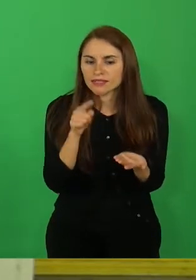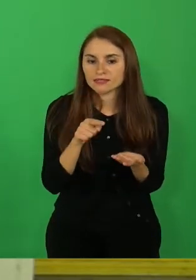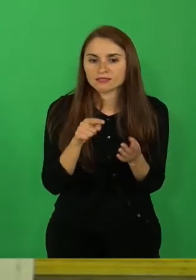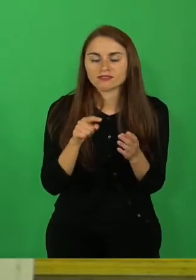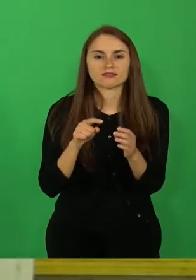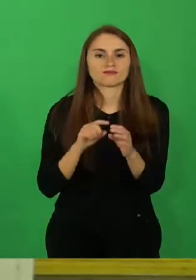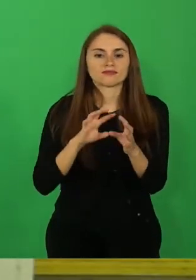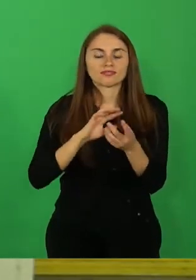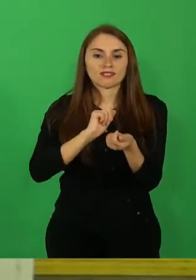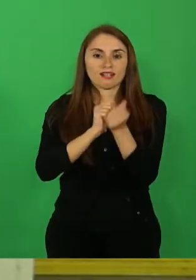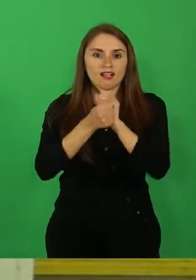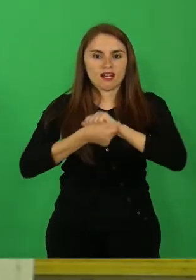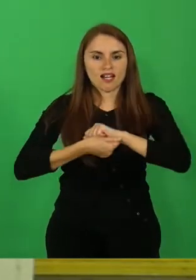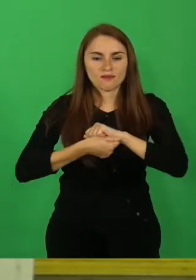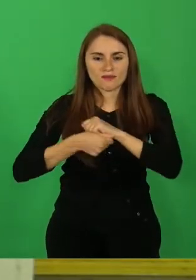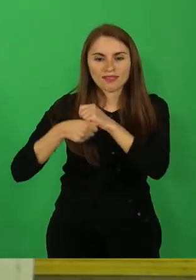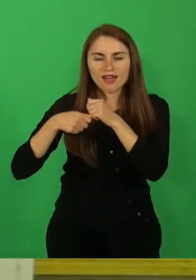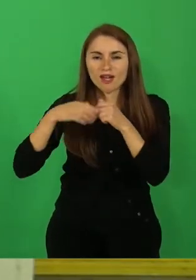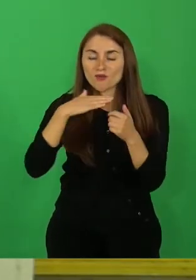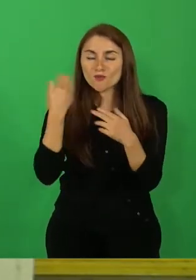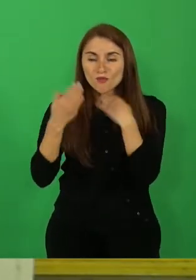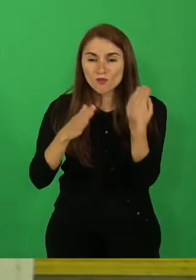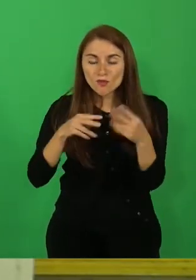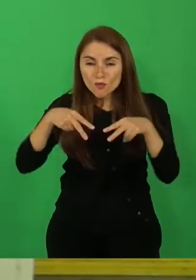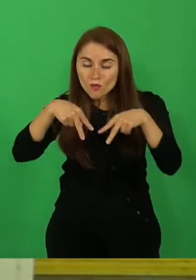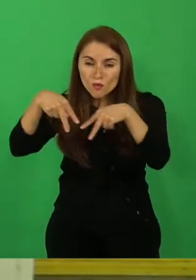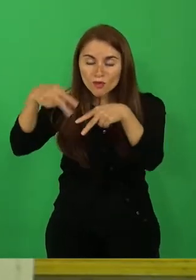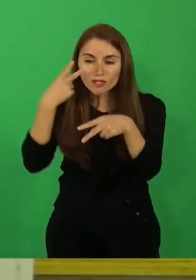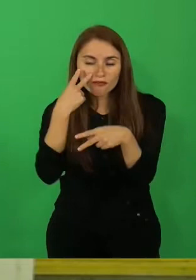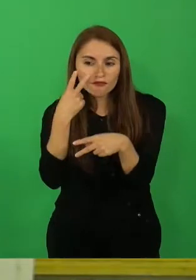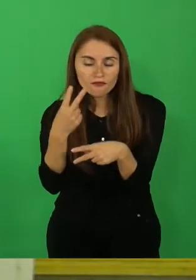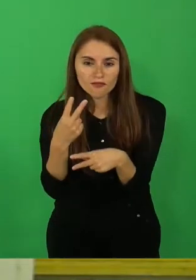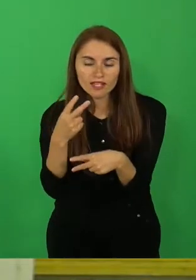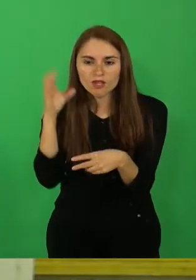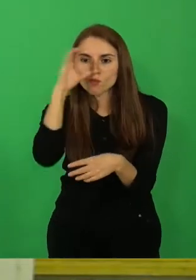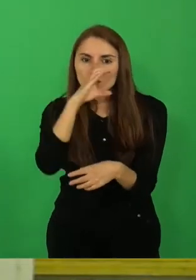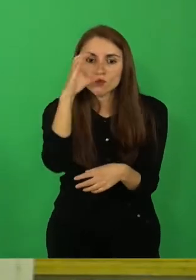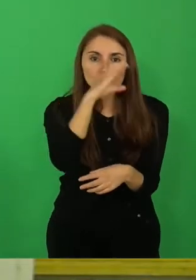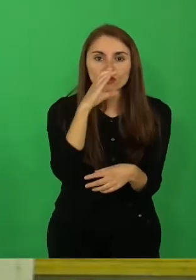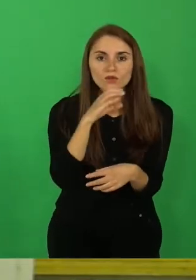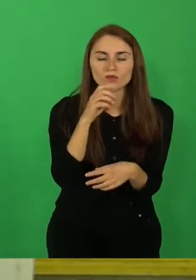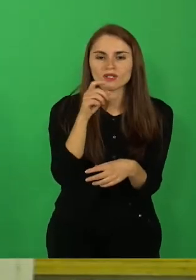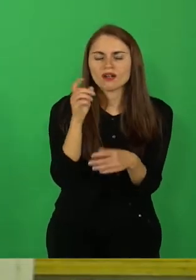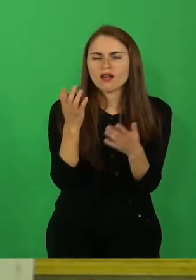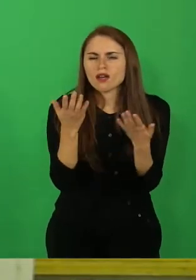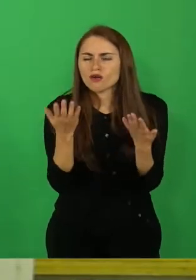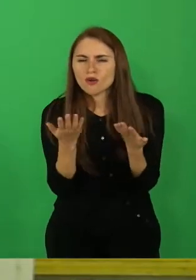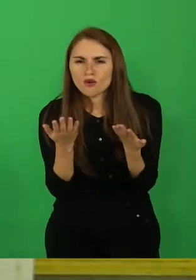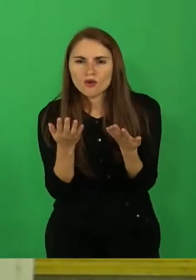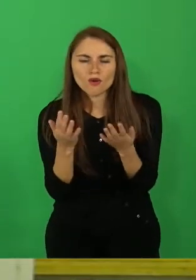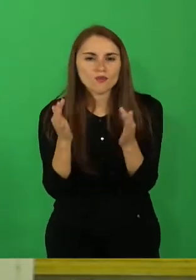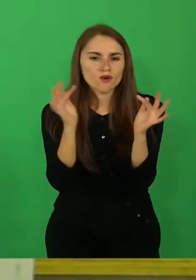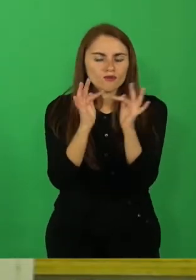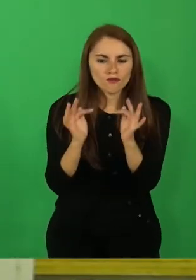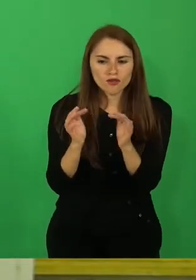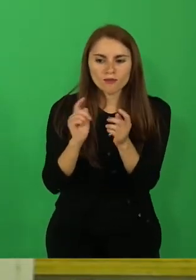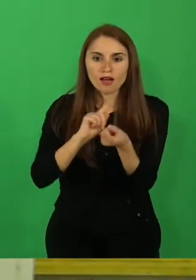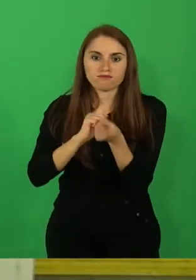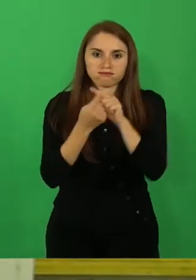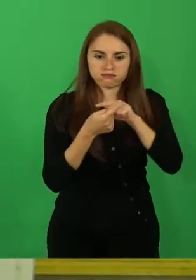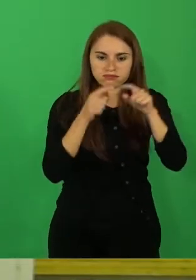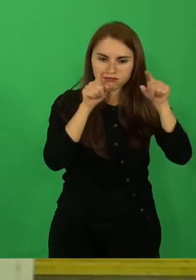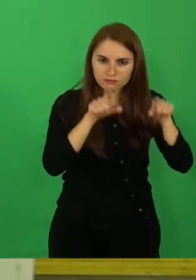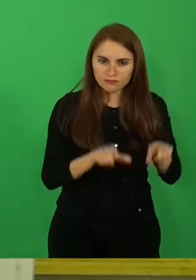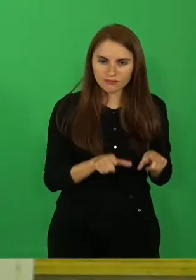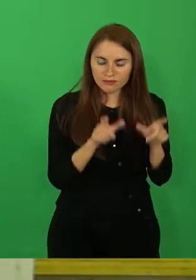mundo, ¿cierto?, de los muertos y conoce a sus familiares y tiene que buscar alguna forma de volver al